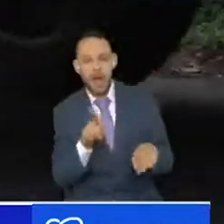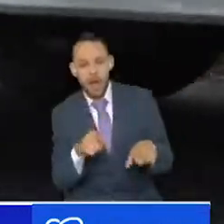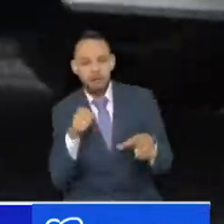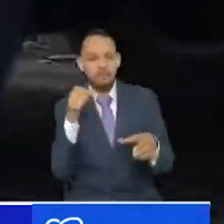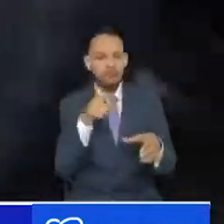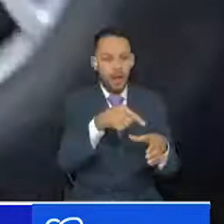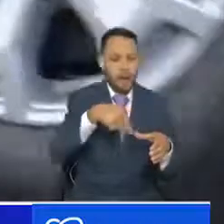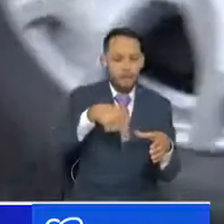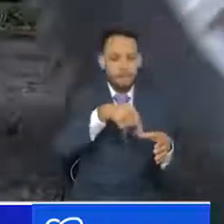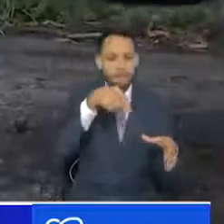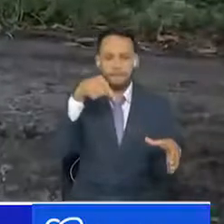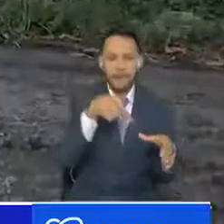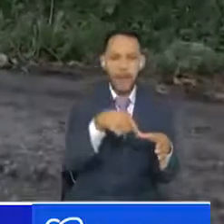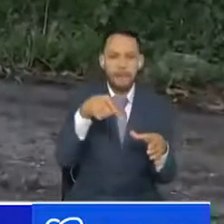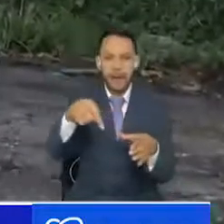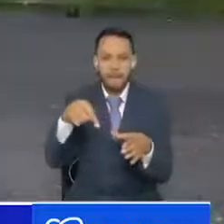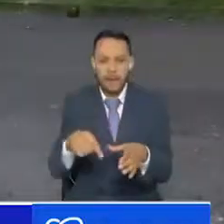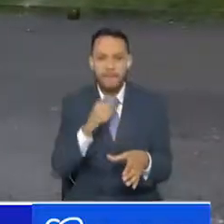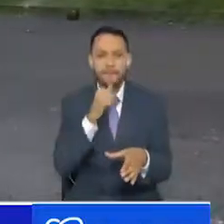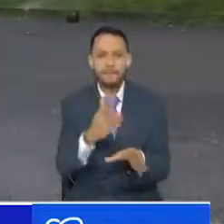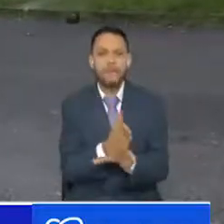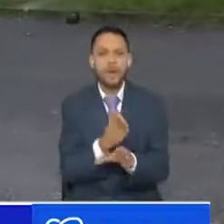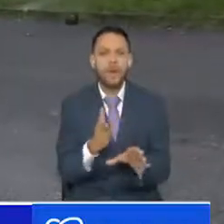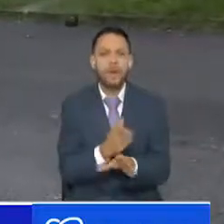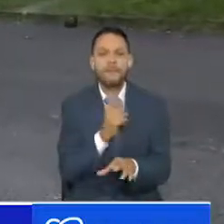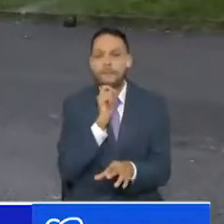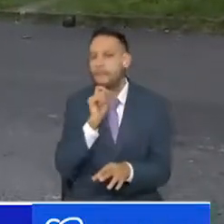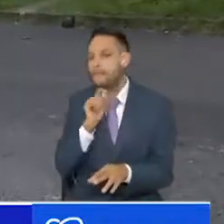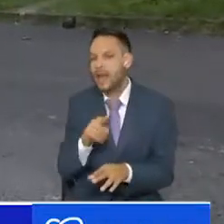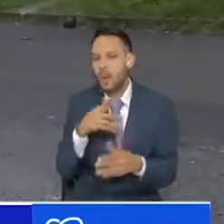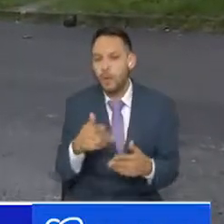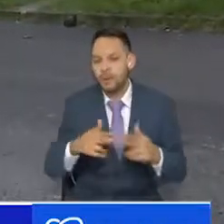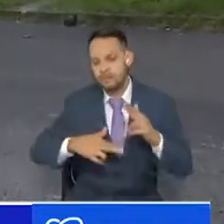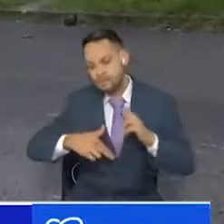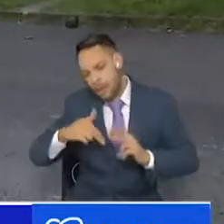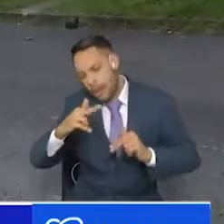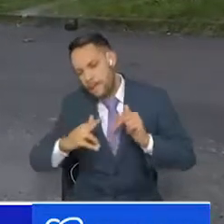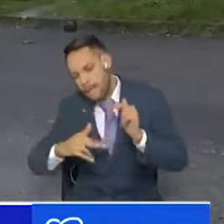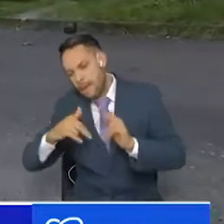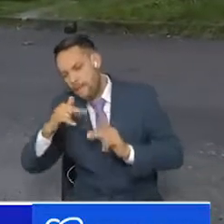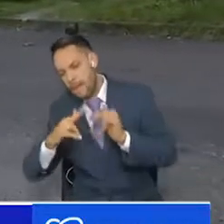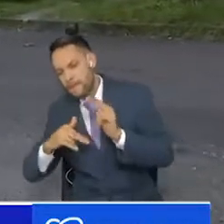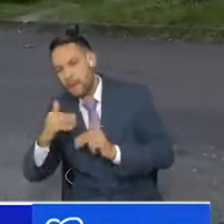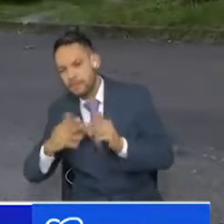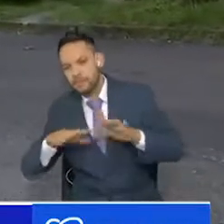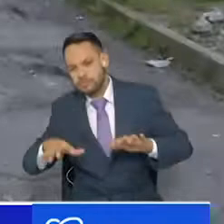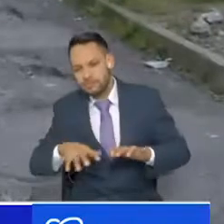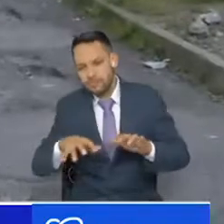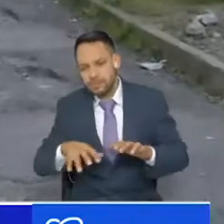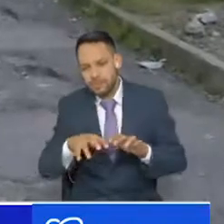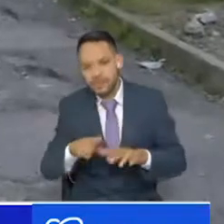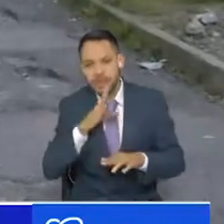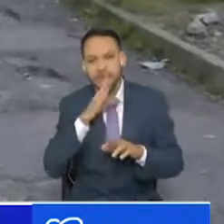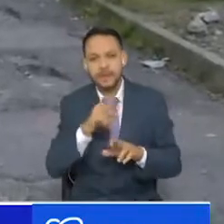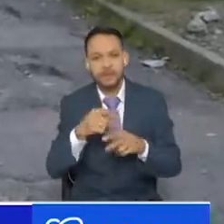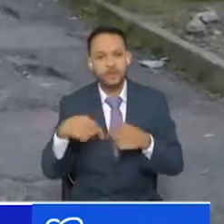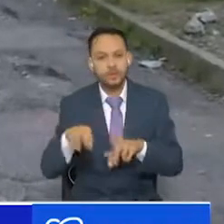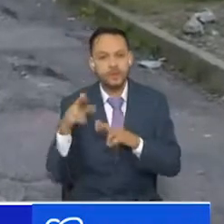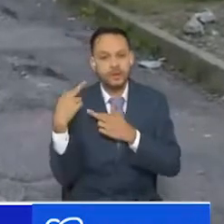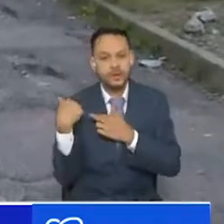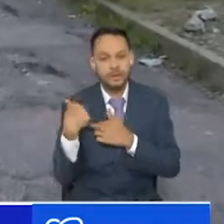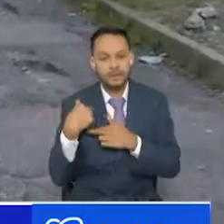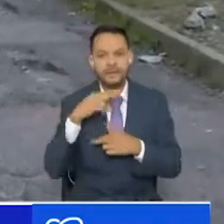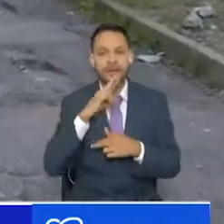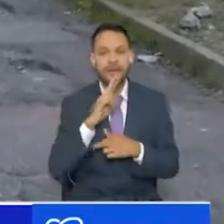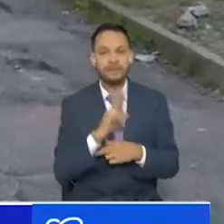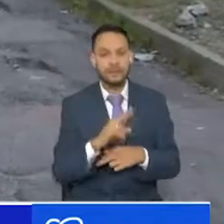alertas son escuchadas y otras no la pregunta aquí es qué tipo de materiales están utilizando para tapar estos huecos y quién responde cuando a los pocos meses